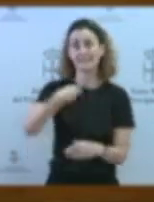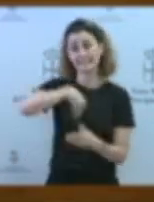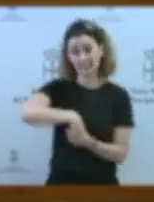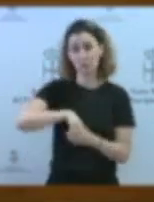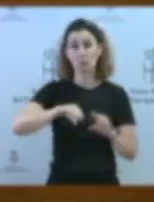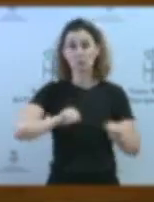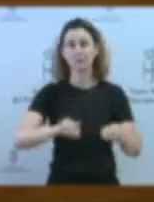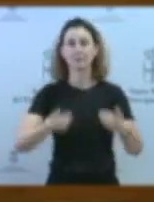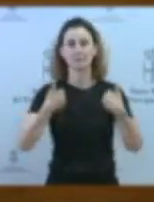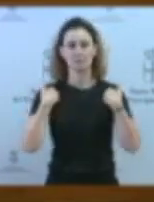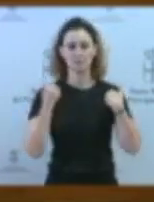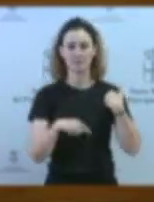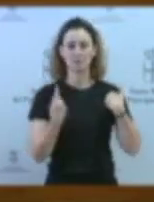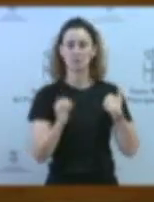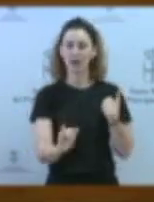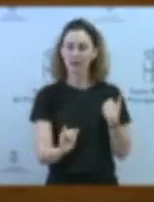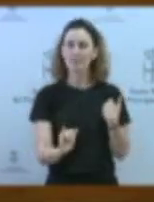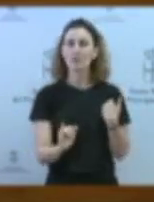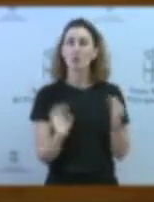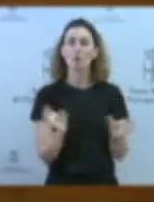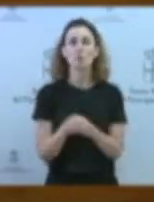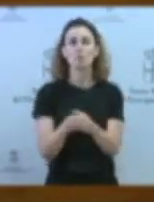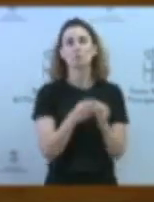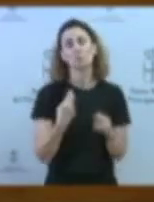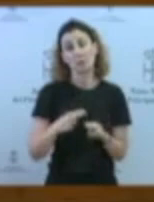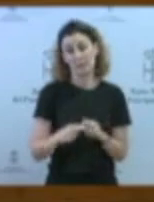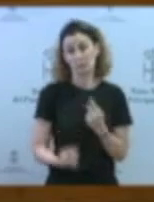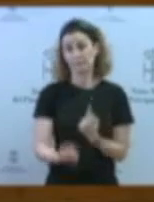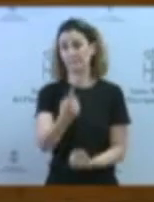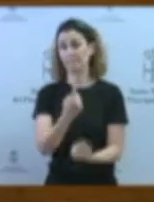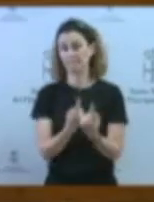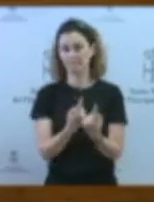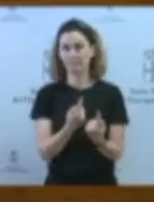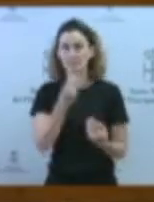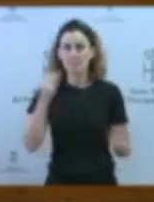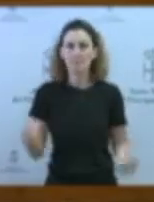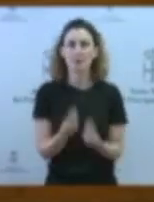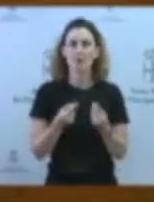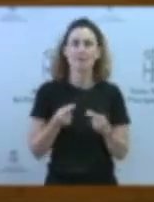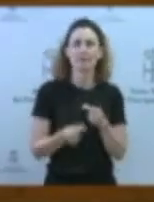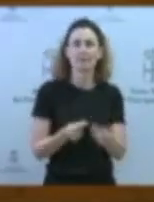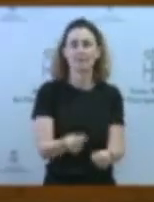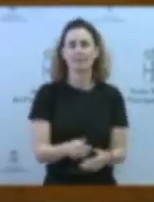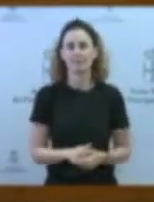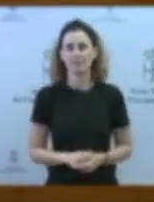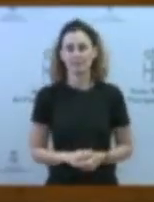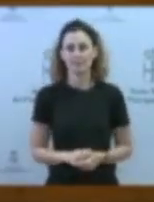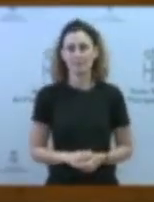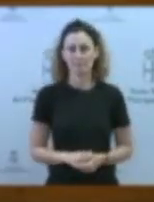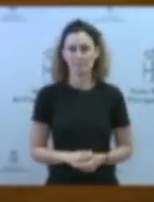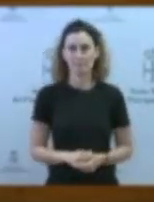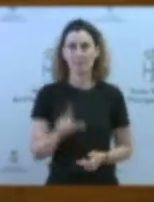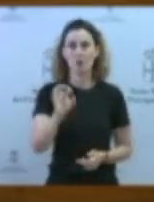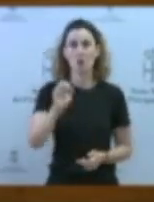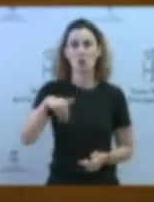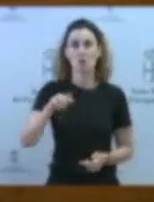grupos parlamentarios o algunos partidos políticos de ir mejorando cada vez más. La LOMLOE dice, literalmente, en su